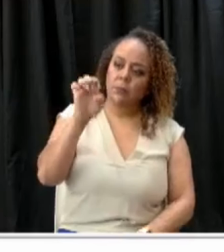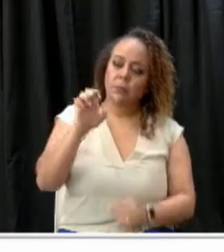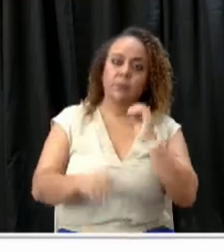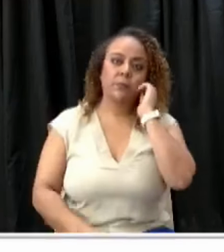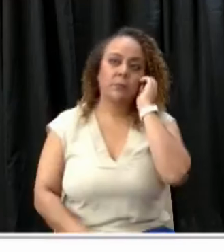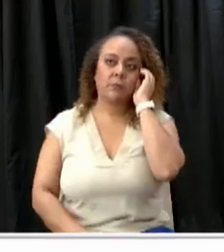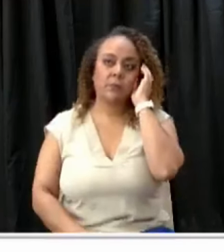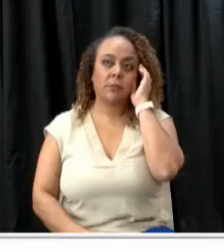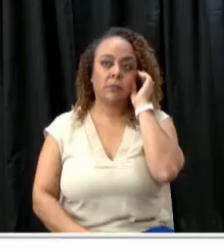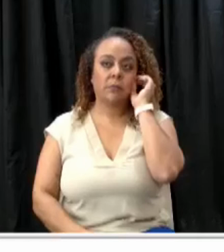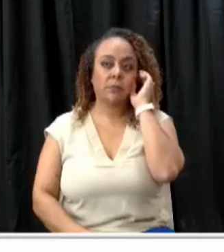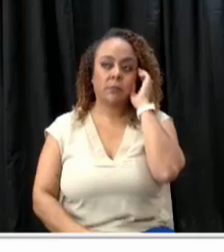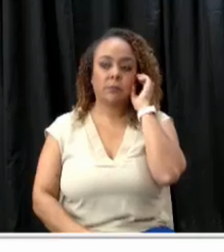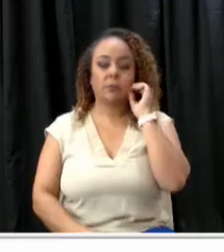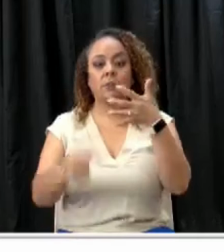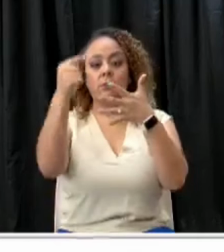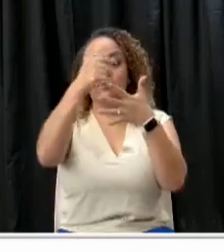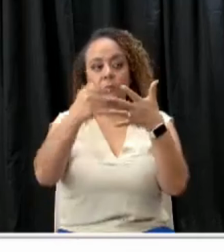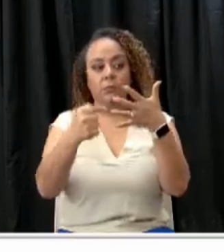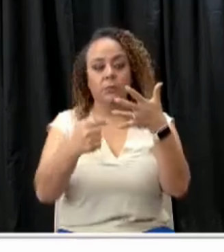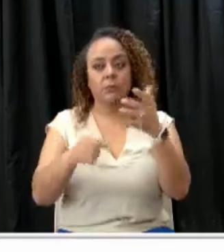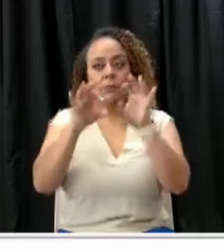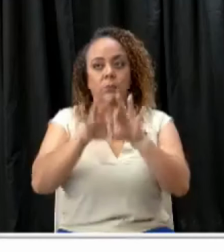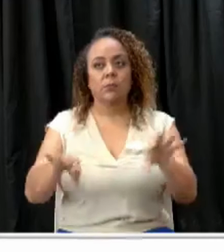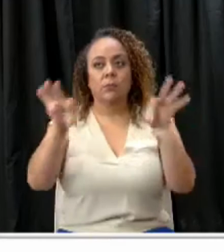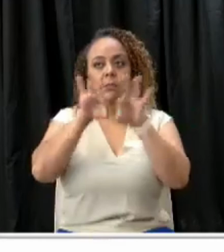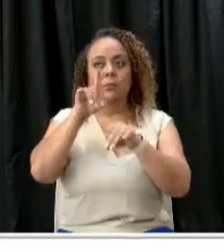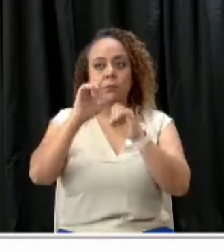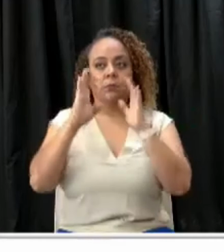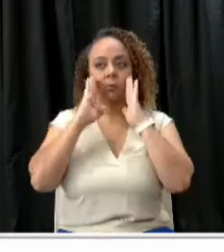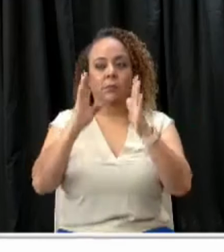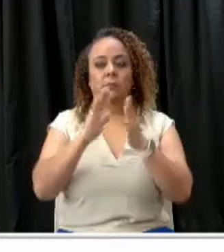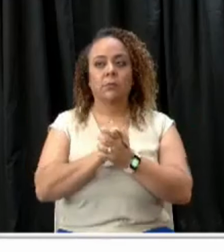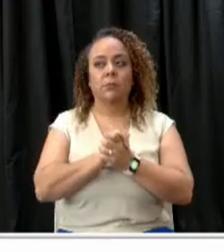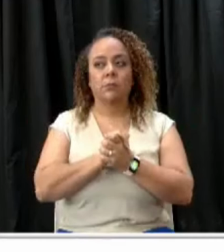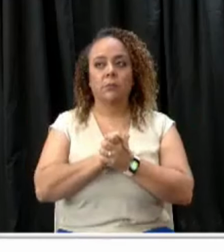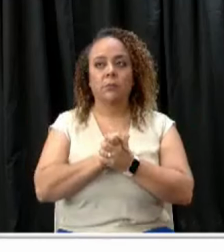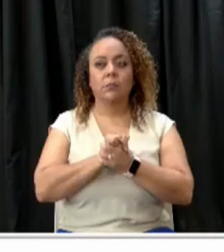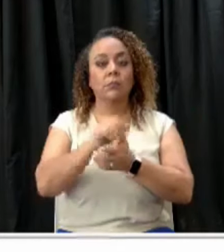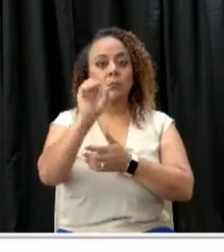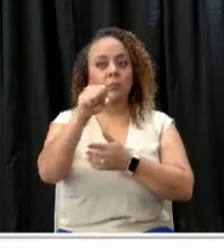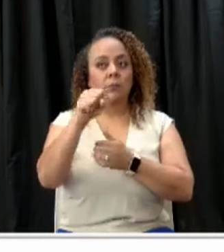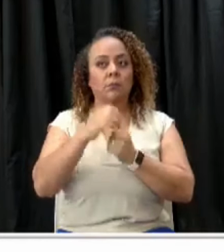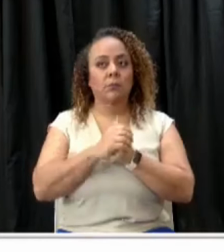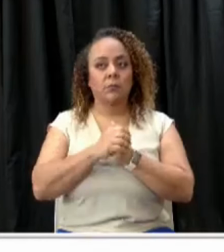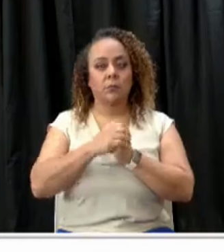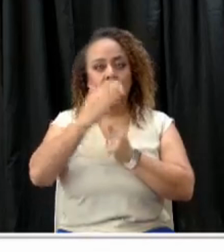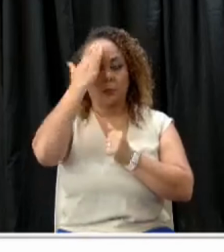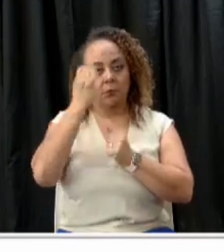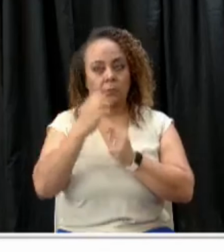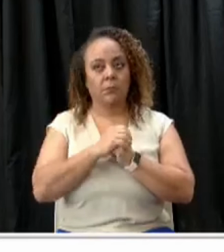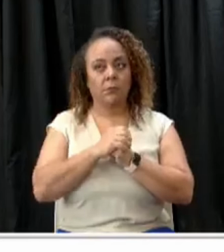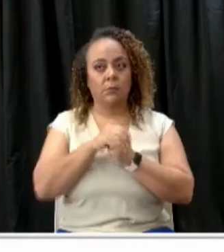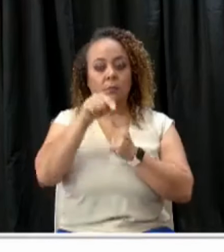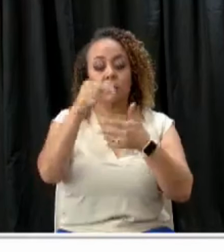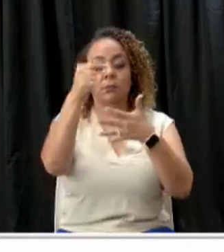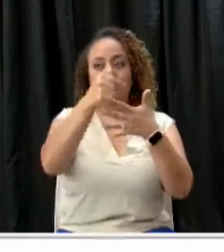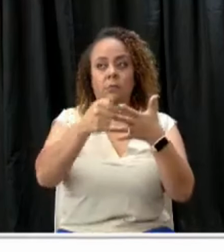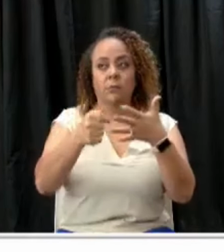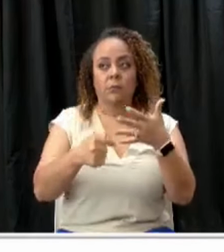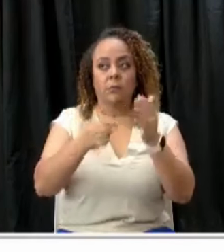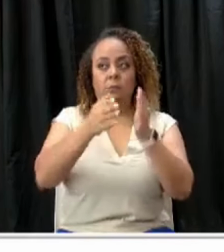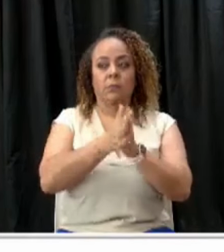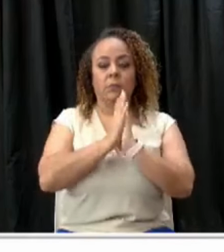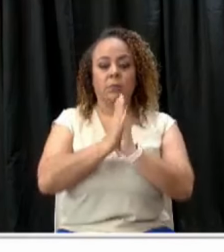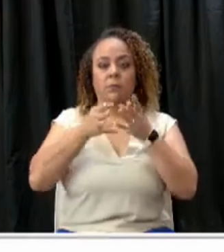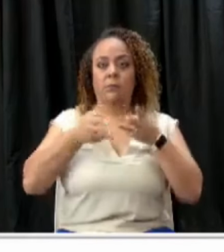¿verdad? Que son variables importantes que debemos de tomar en consideración. Sí, sobre todo porque son las variables que pide